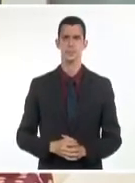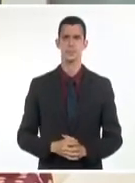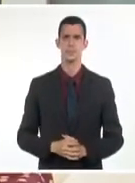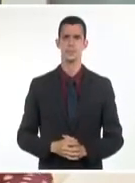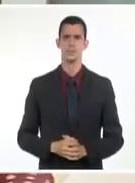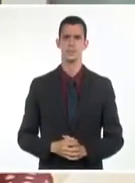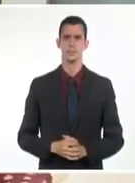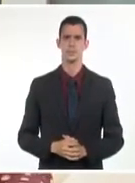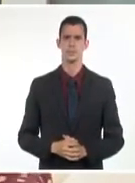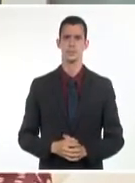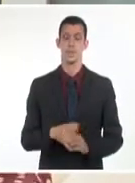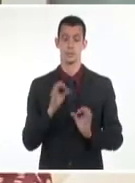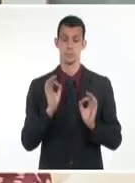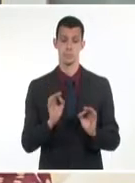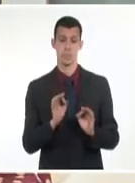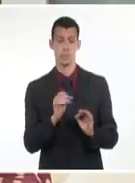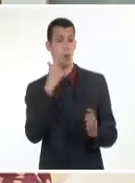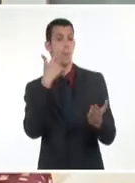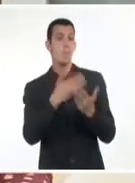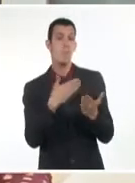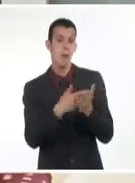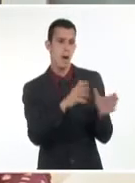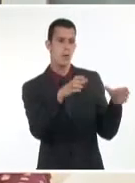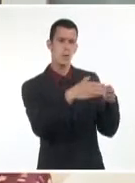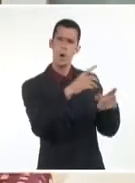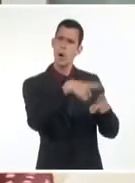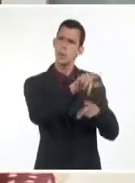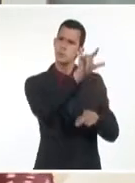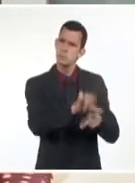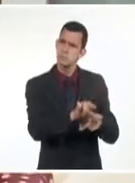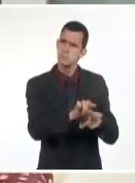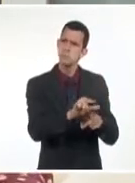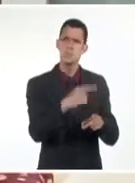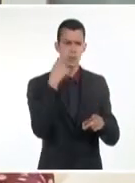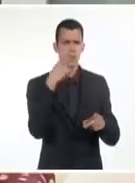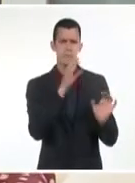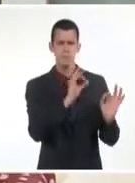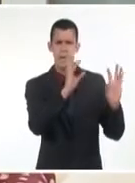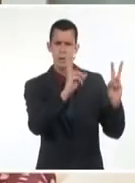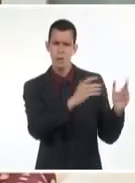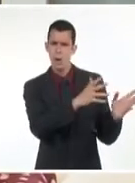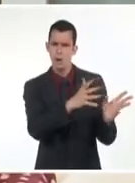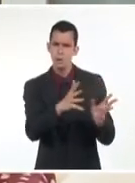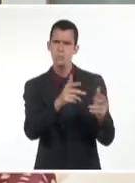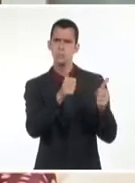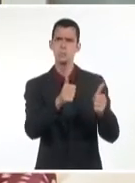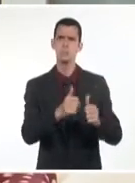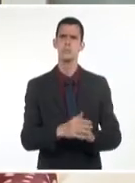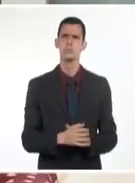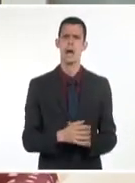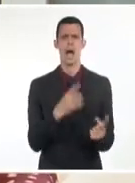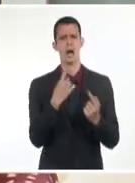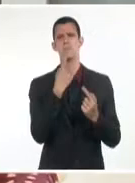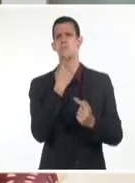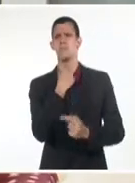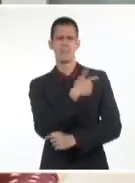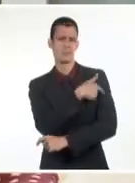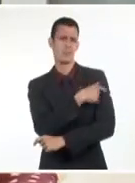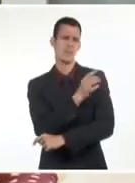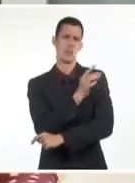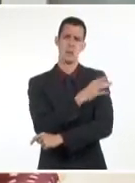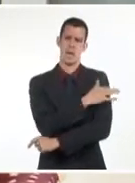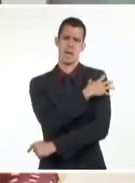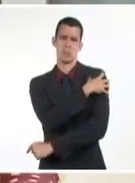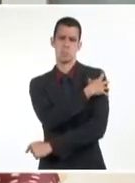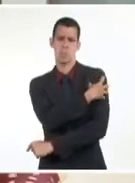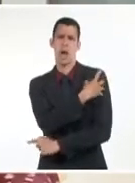adecuado, no mostrando eventos adversos graves, todos los eventos adversos son leves, y además resultados